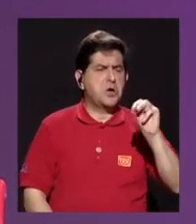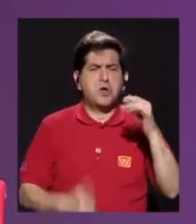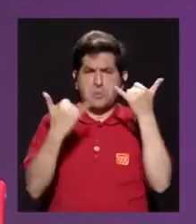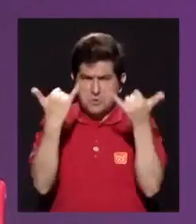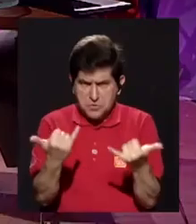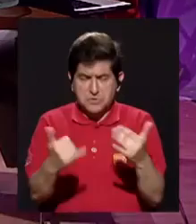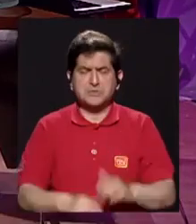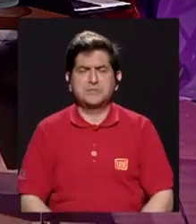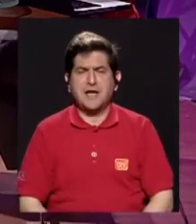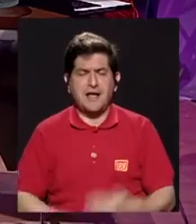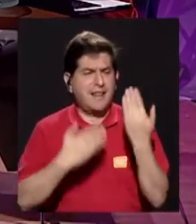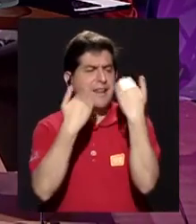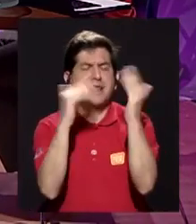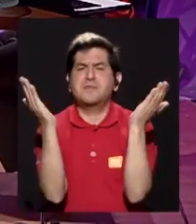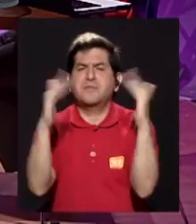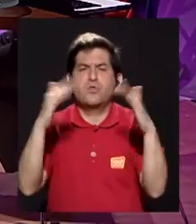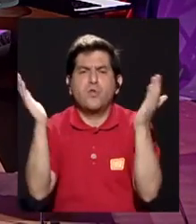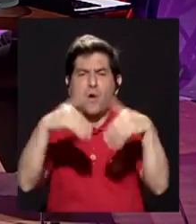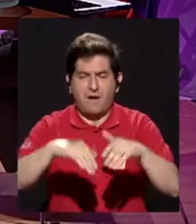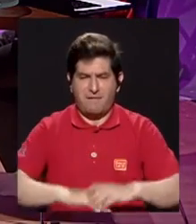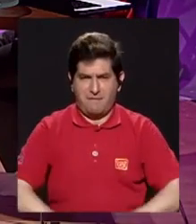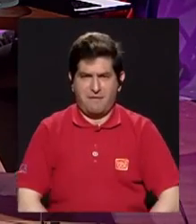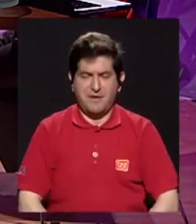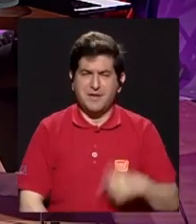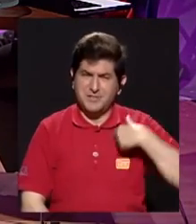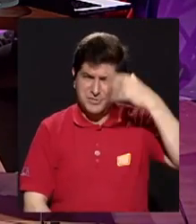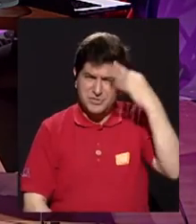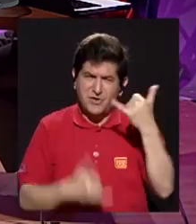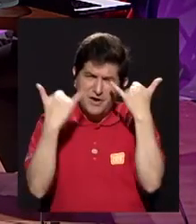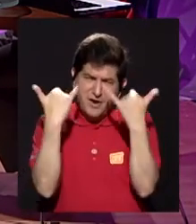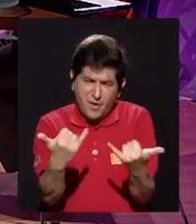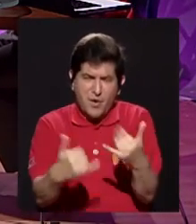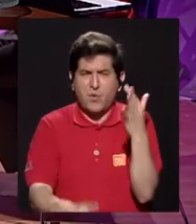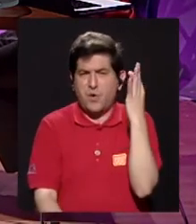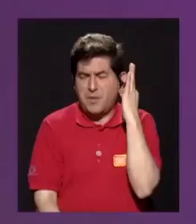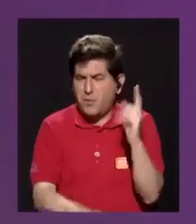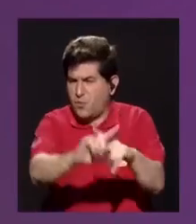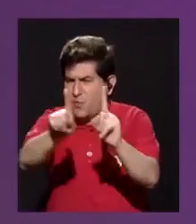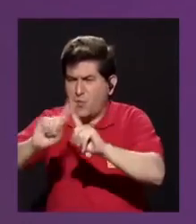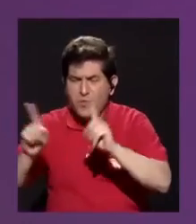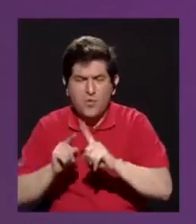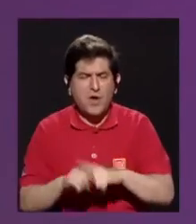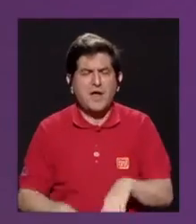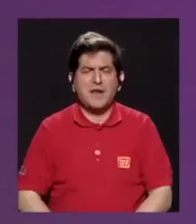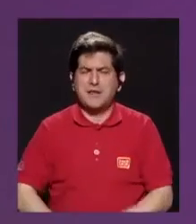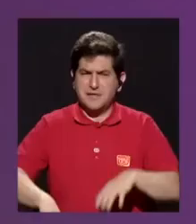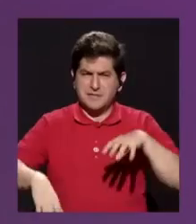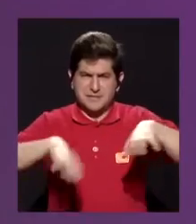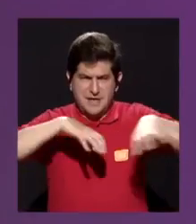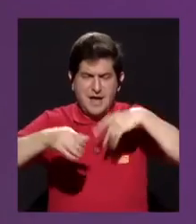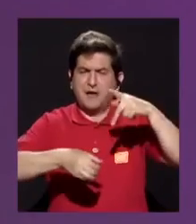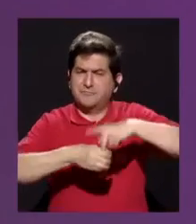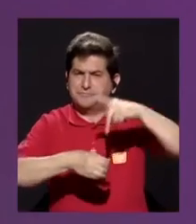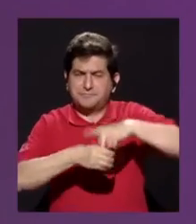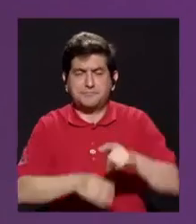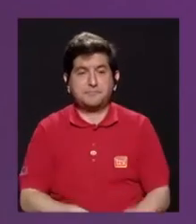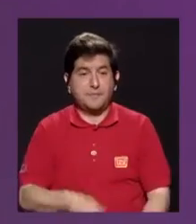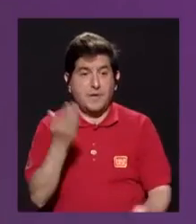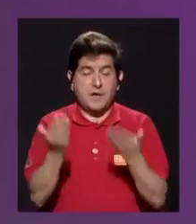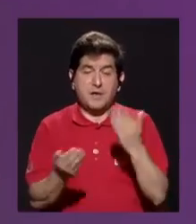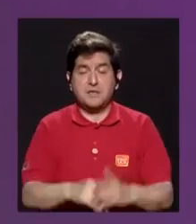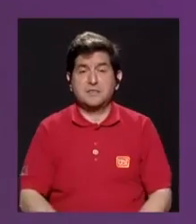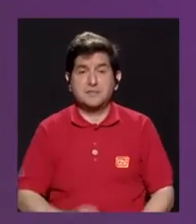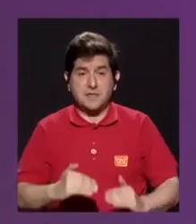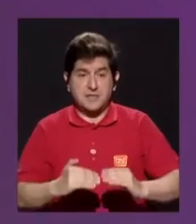no hay ningún límite. Más bien, creo que ahora hay muchas mujeres que estamos en esto. Tal vez hay más hombres